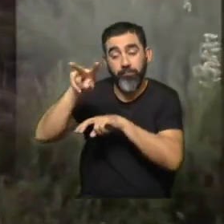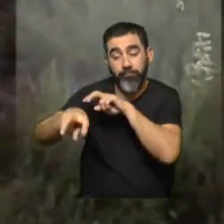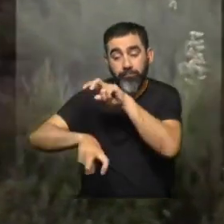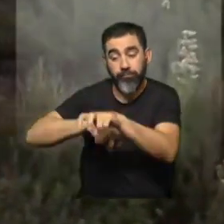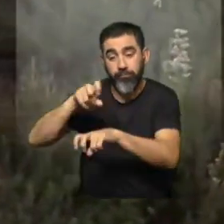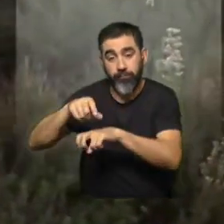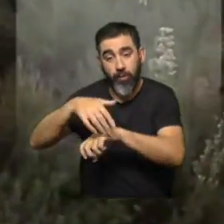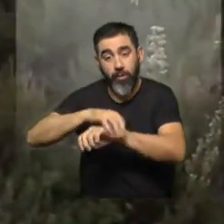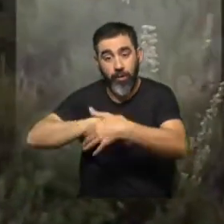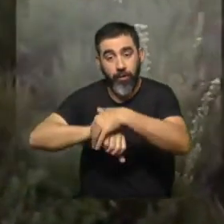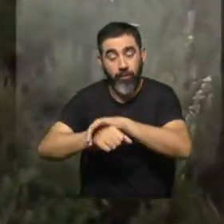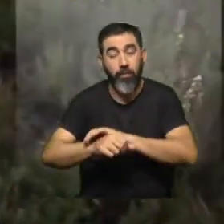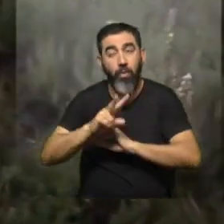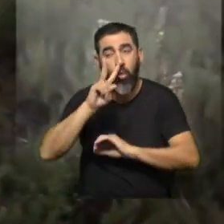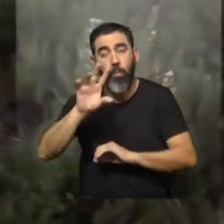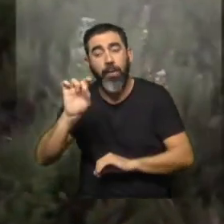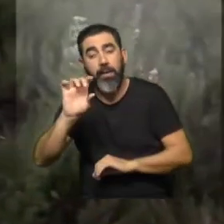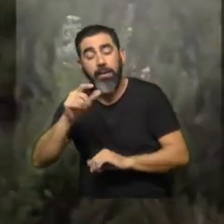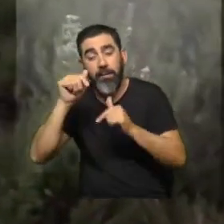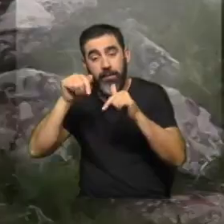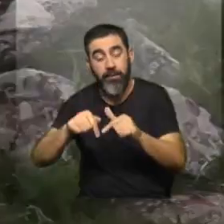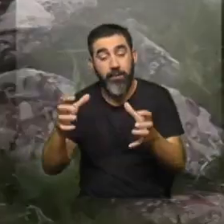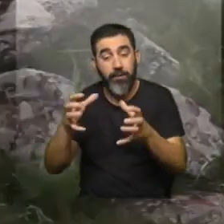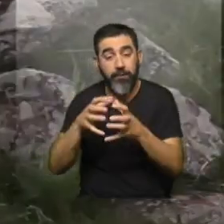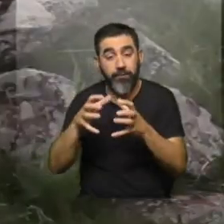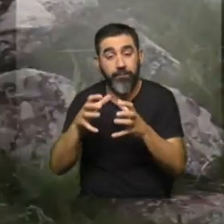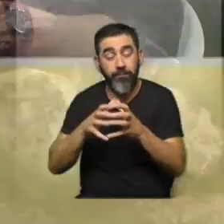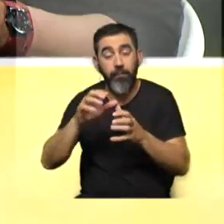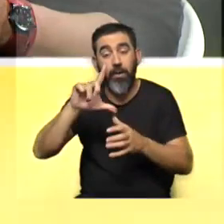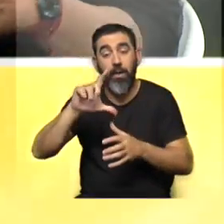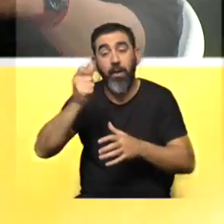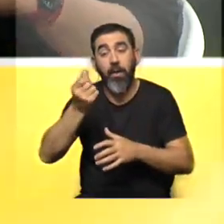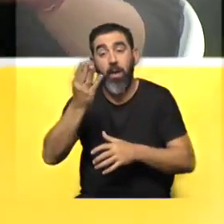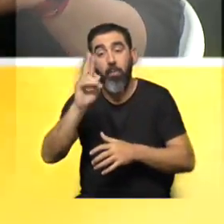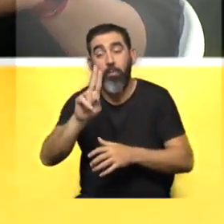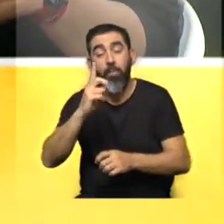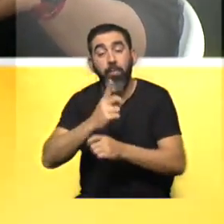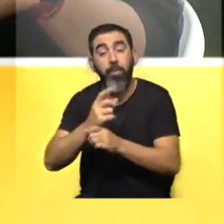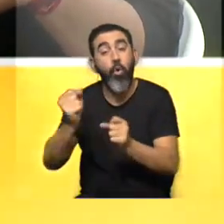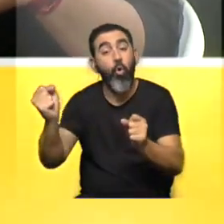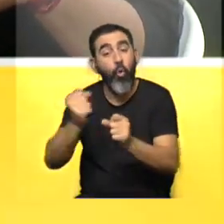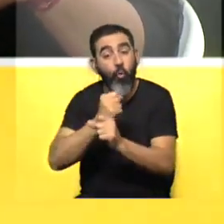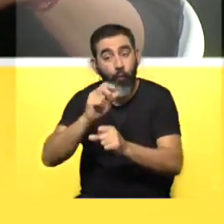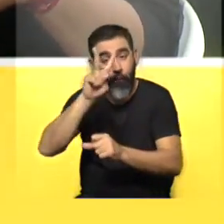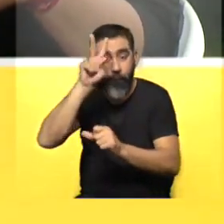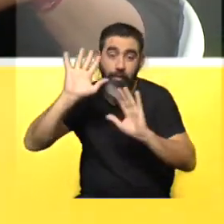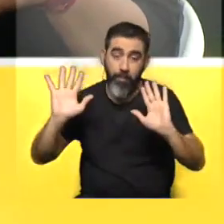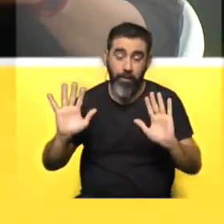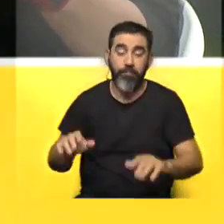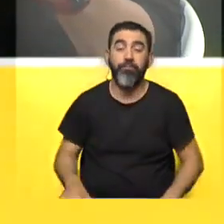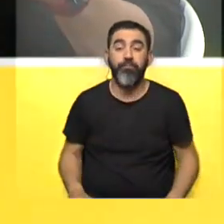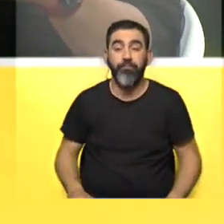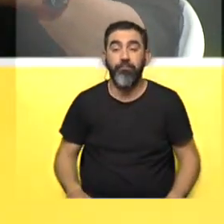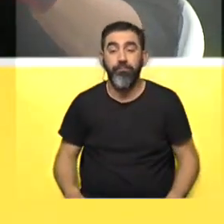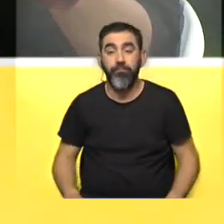arqueológica en uno de ellos. Sí, en 2015, con el equipo del LAPU, lo primero era confirmar que eran indígenas, propiamente, porque